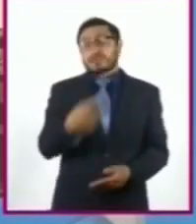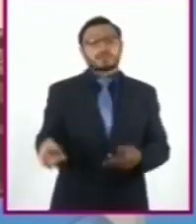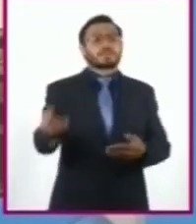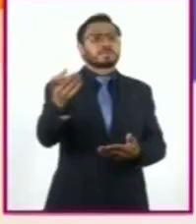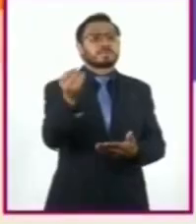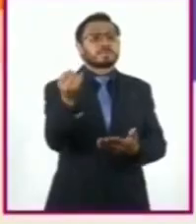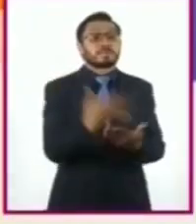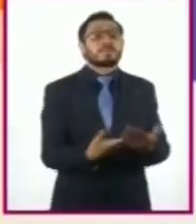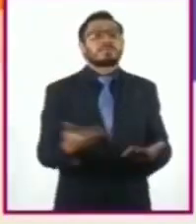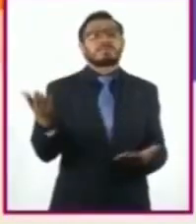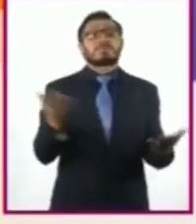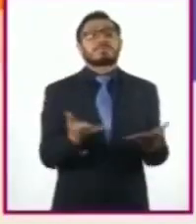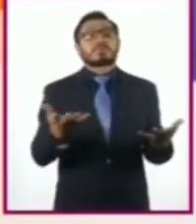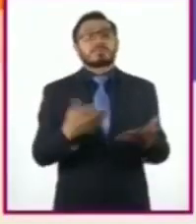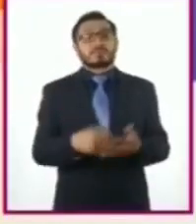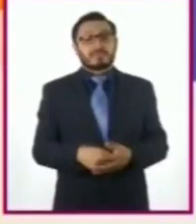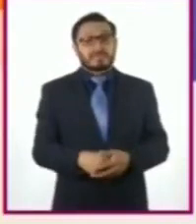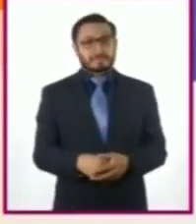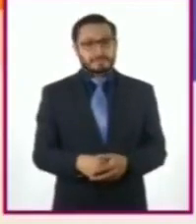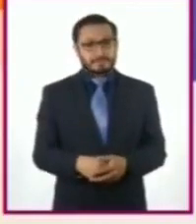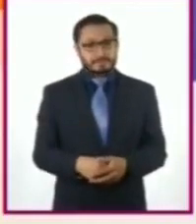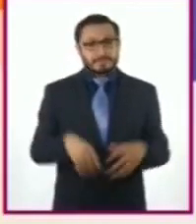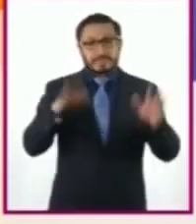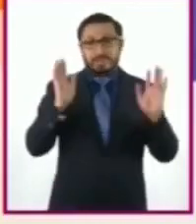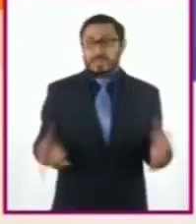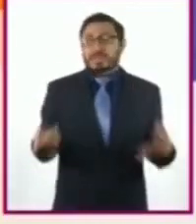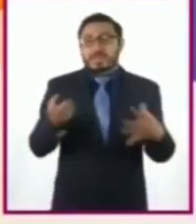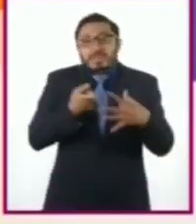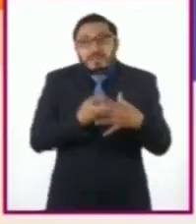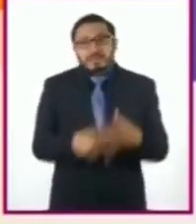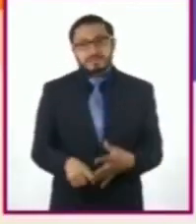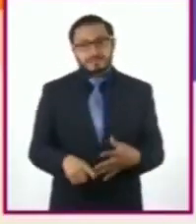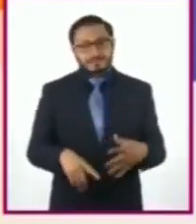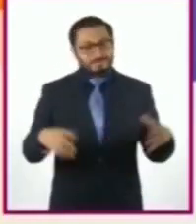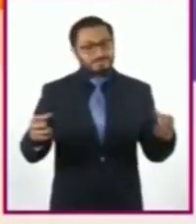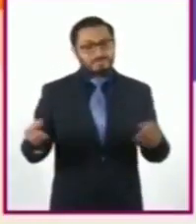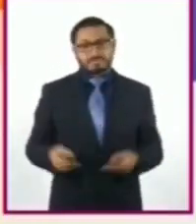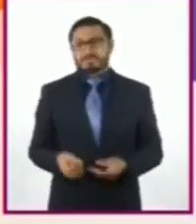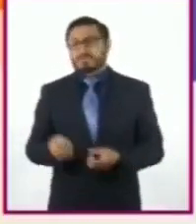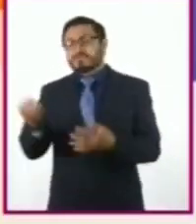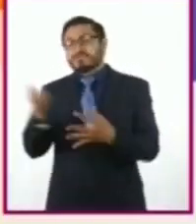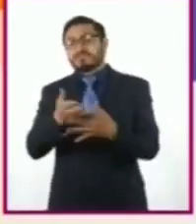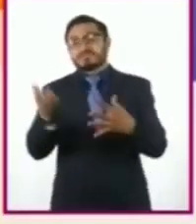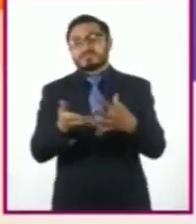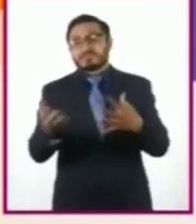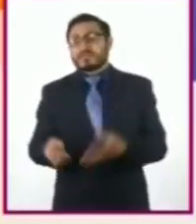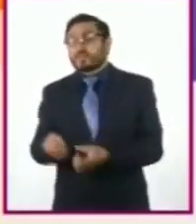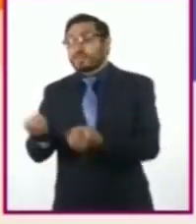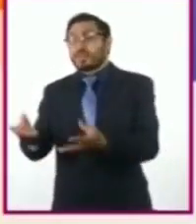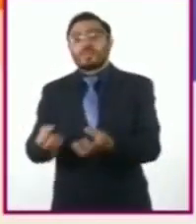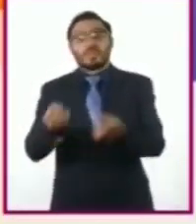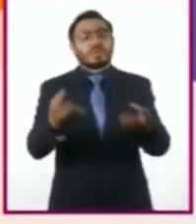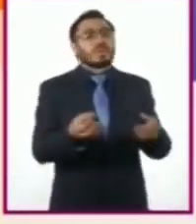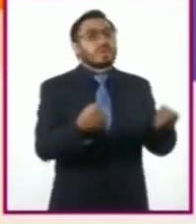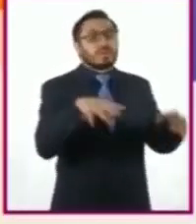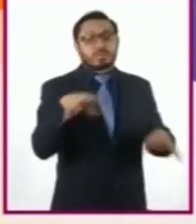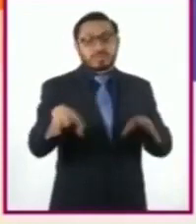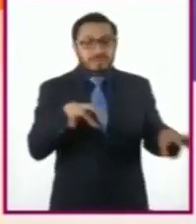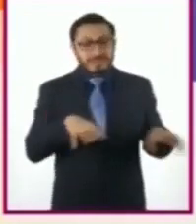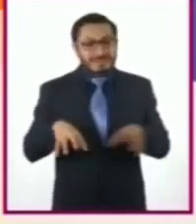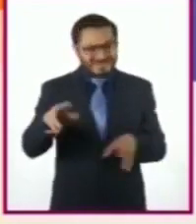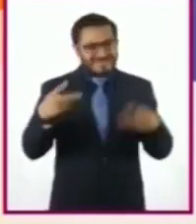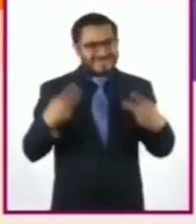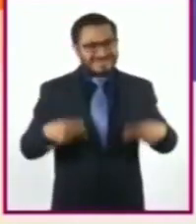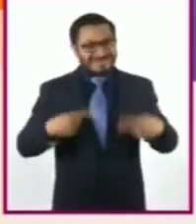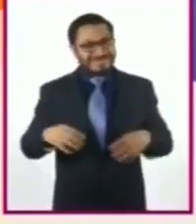García. Ya se había iniciado el reparto de solares a los conquistadores, dentro de